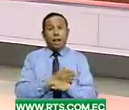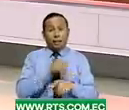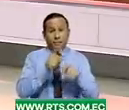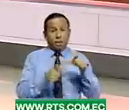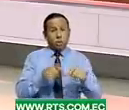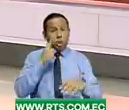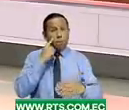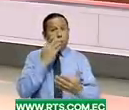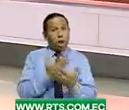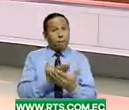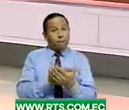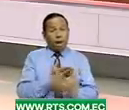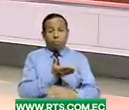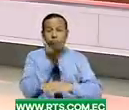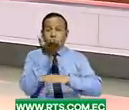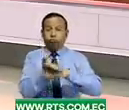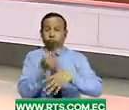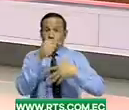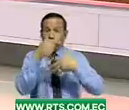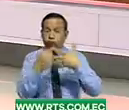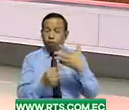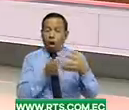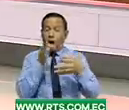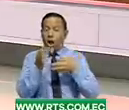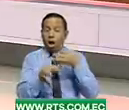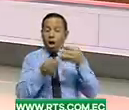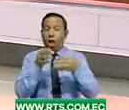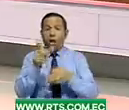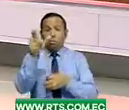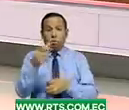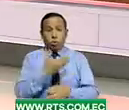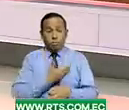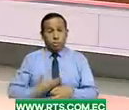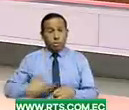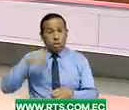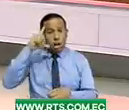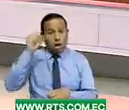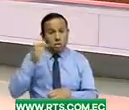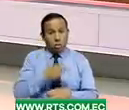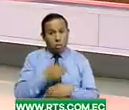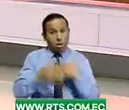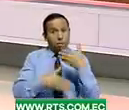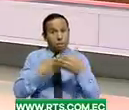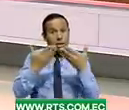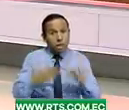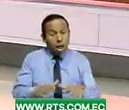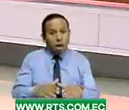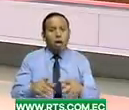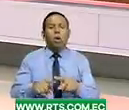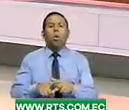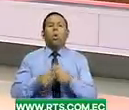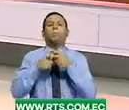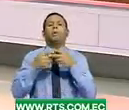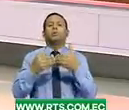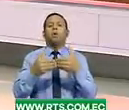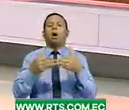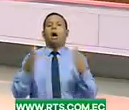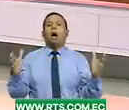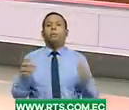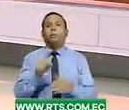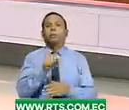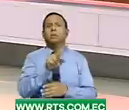descargo en el juicio político contra el presidente de la República, Guillermo Lasso, se abrió el debate a los